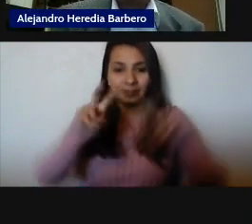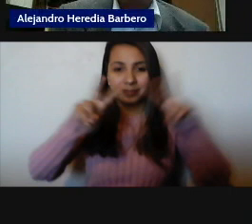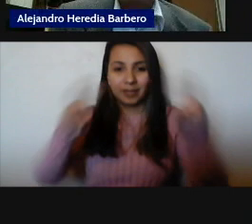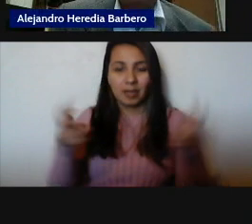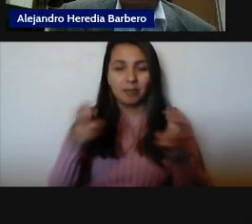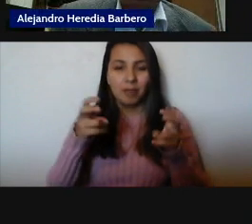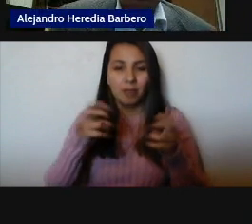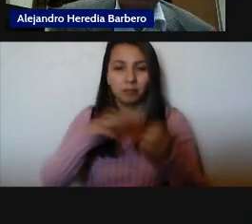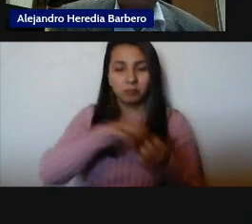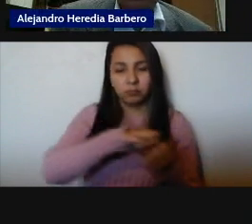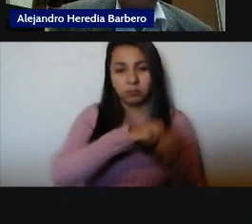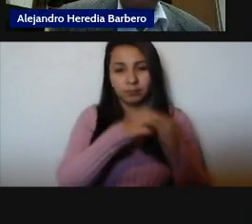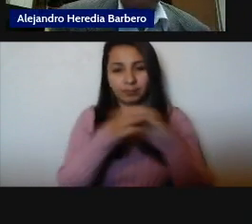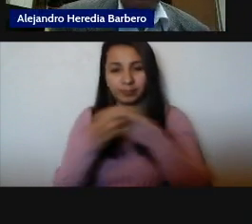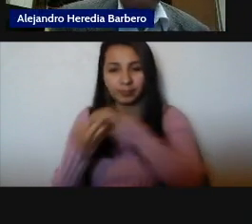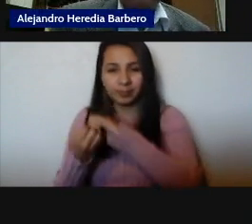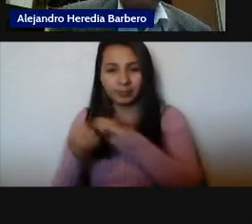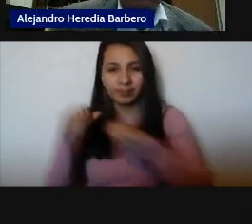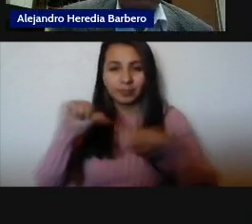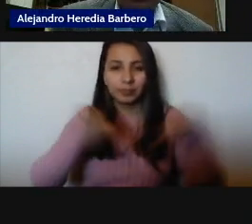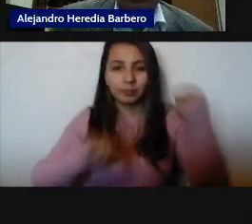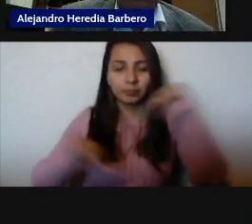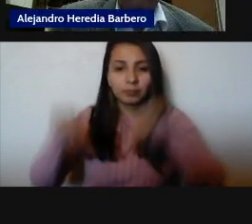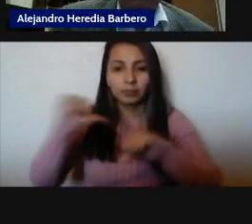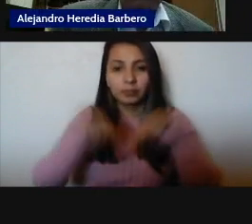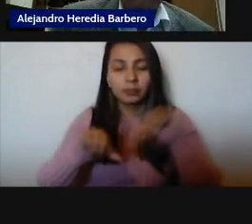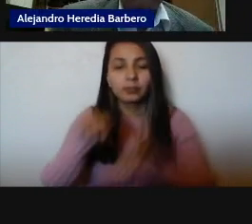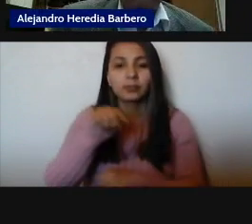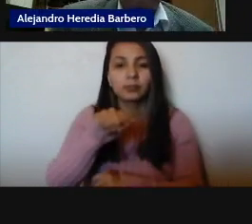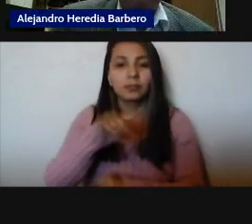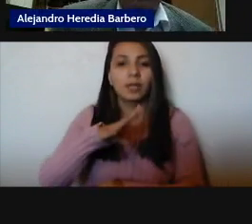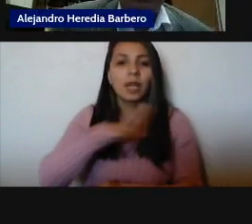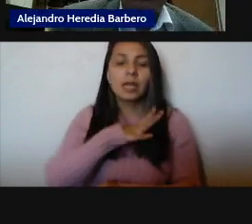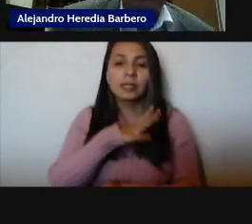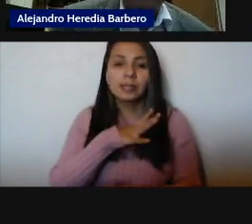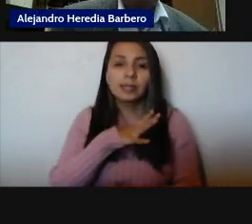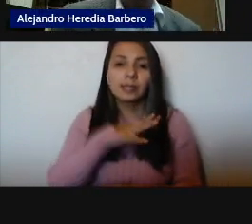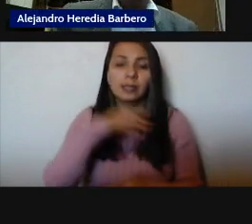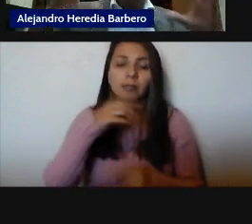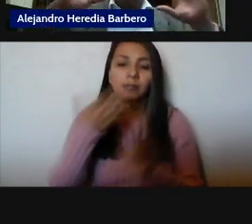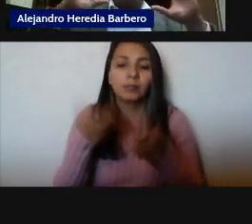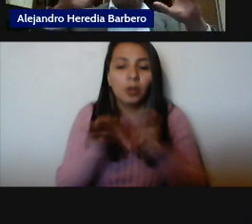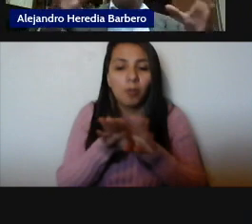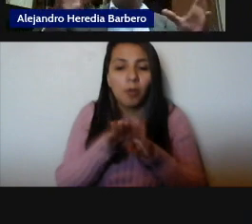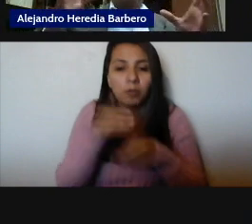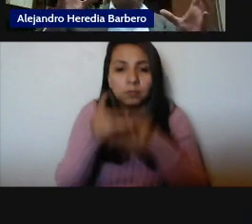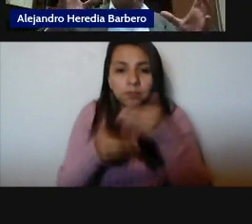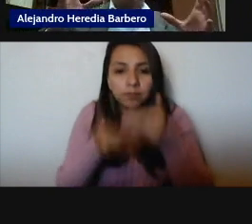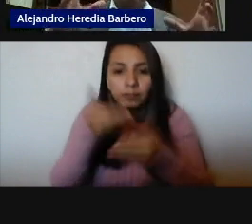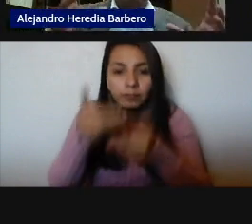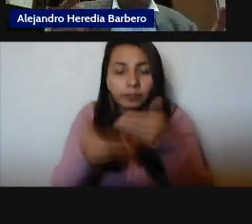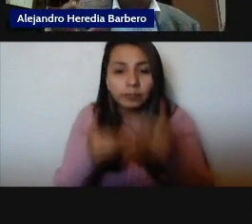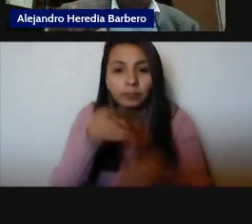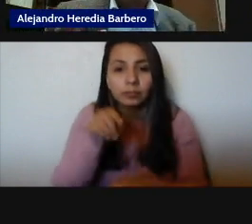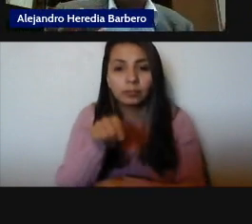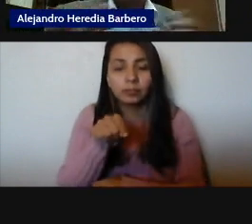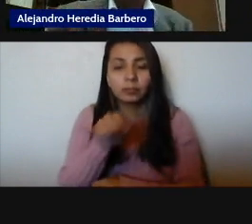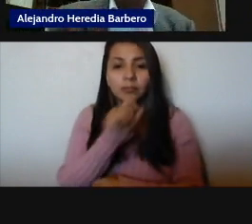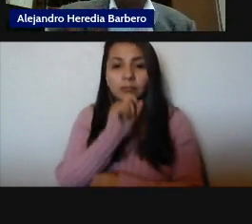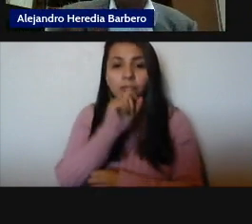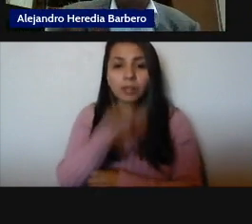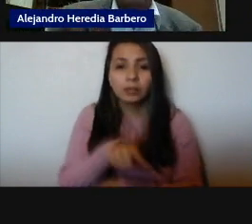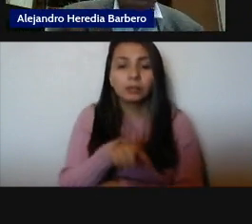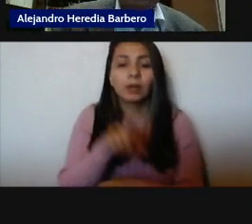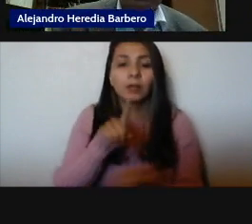Entonces, para hablar de esta evolución química, tenemos que hablar también de algunos de los procesos que son los que conforman